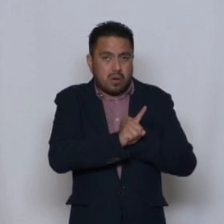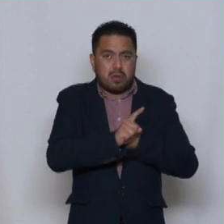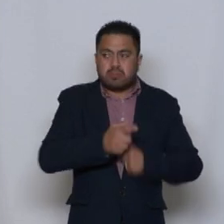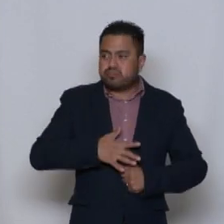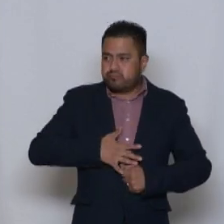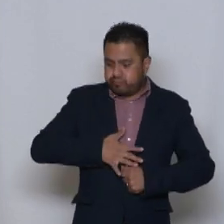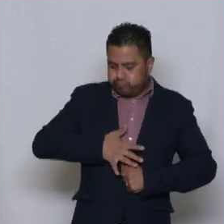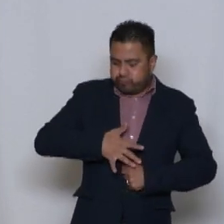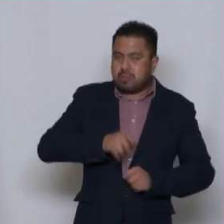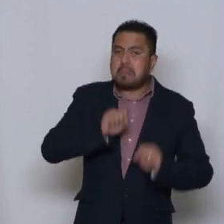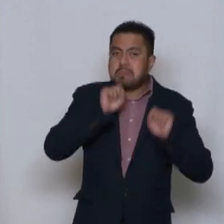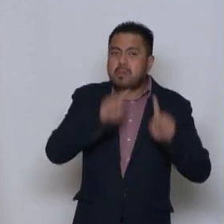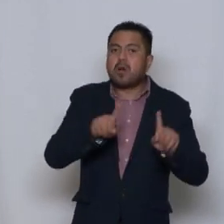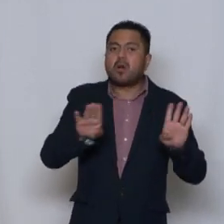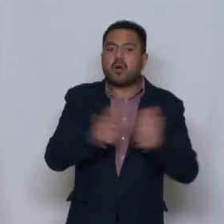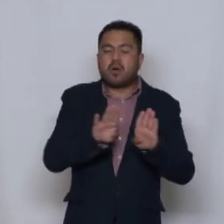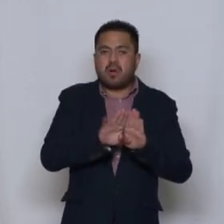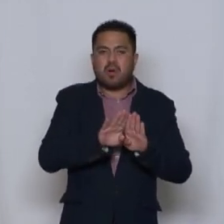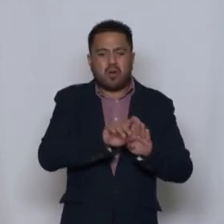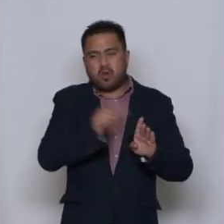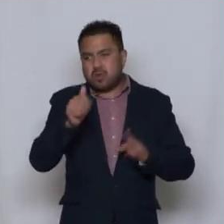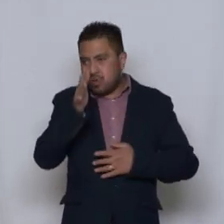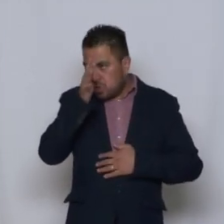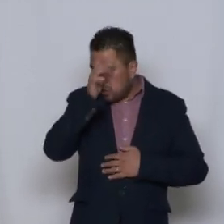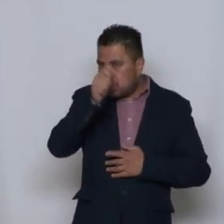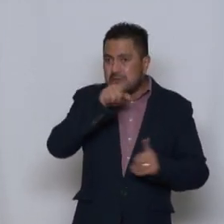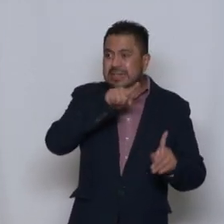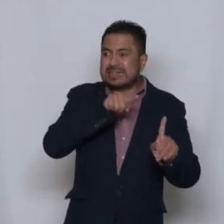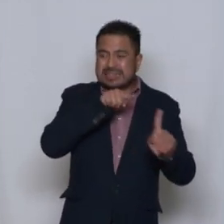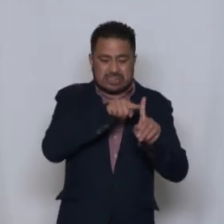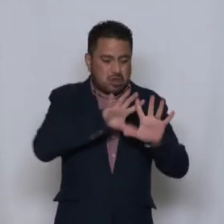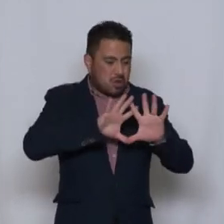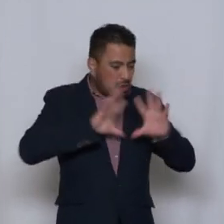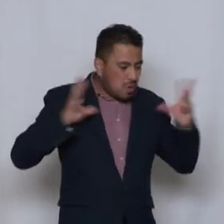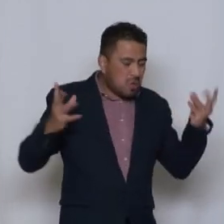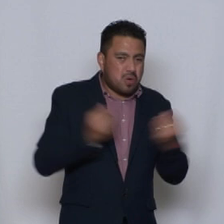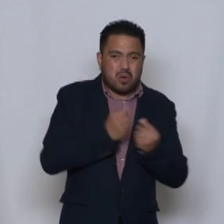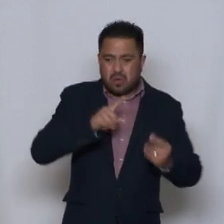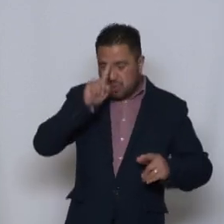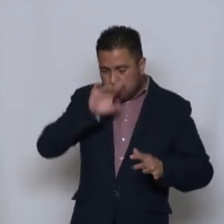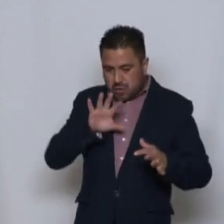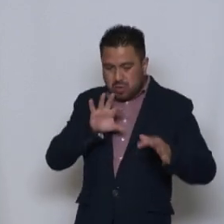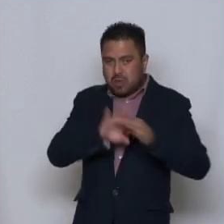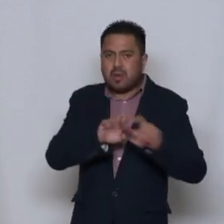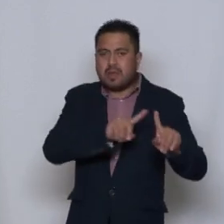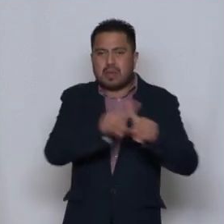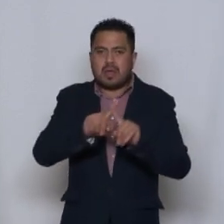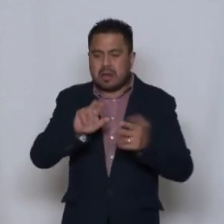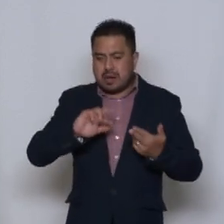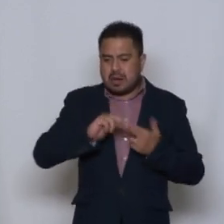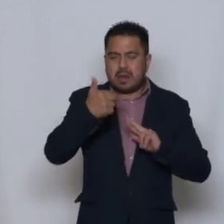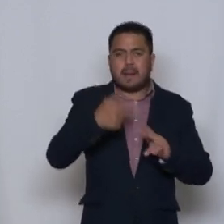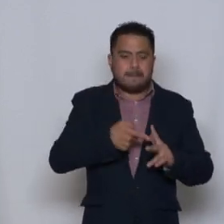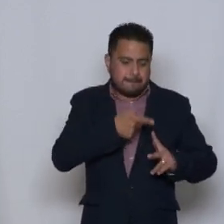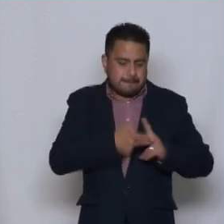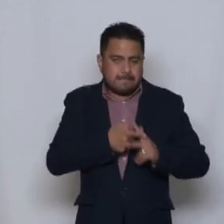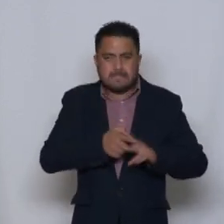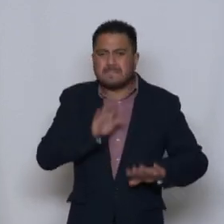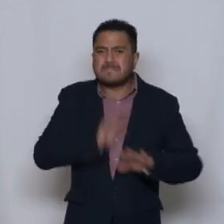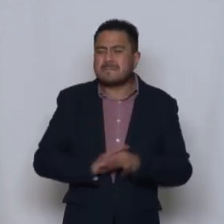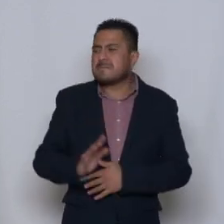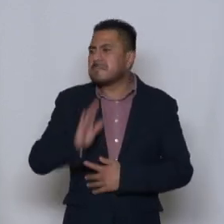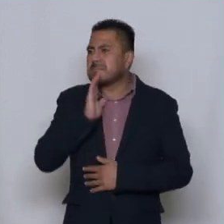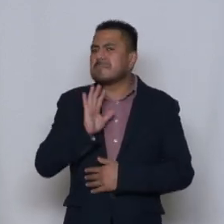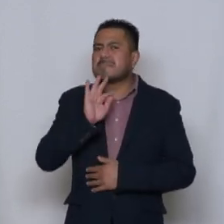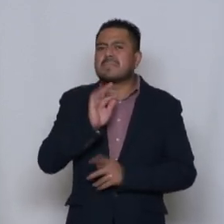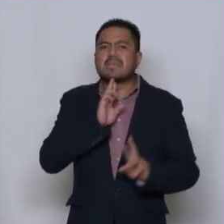vibraciones también, que son otra definición. Entonces, todos esos conceptos tienen asociados diferentes relaciones matemáticas, pero lo más sencillo son